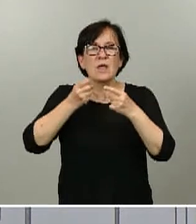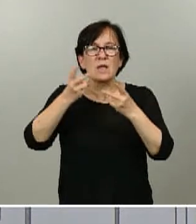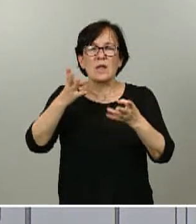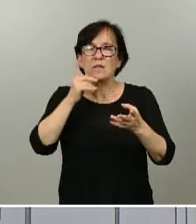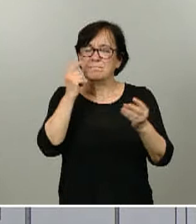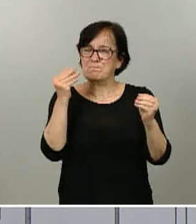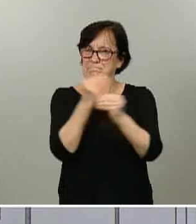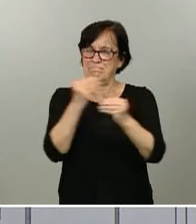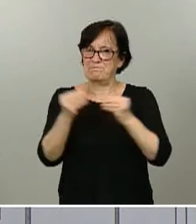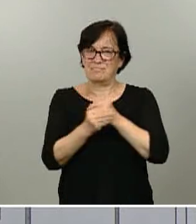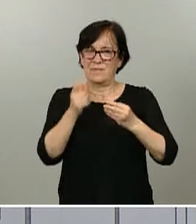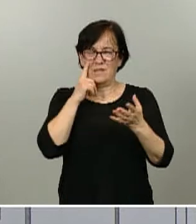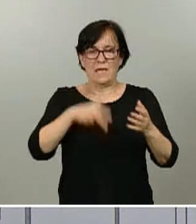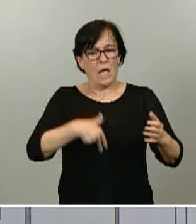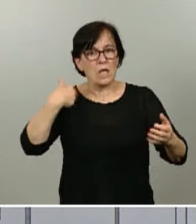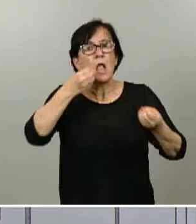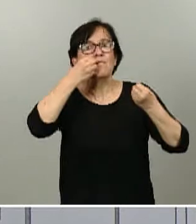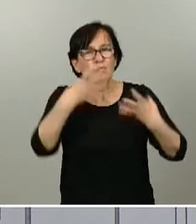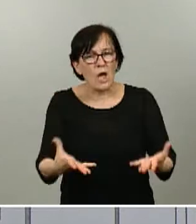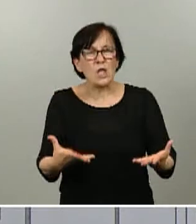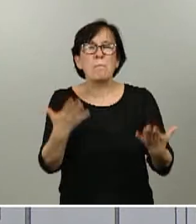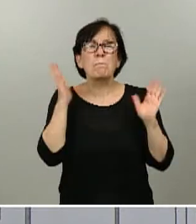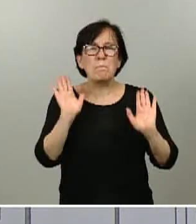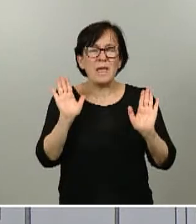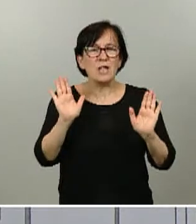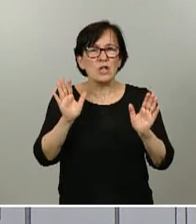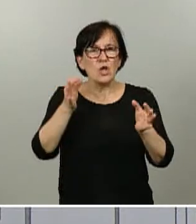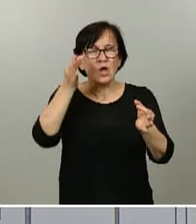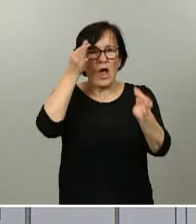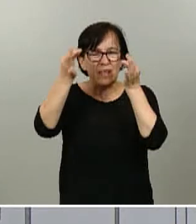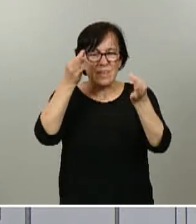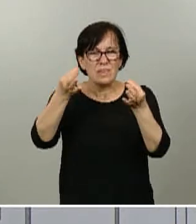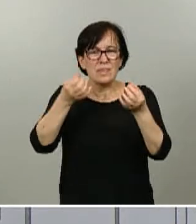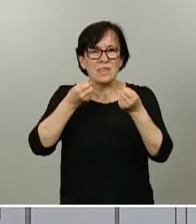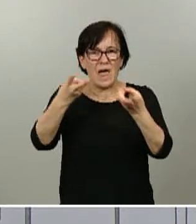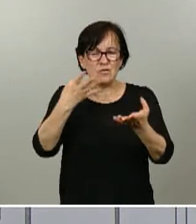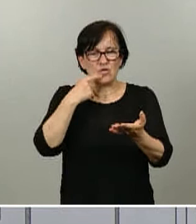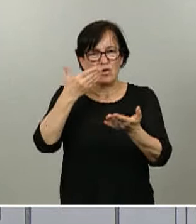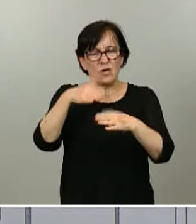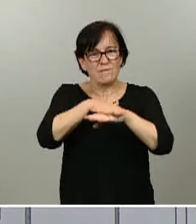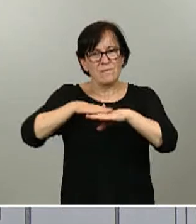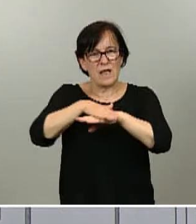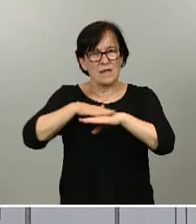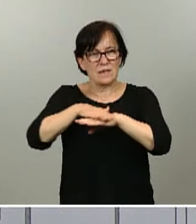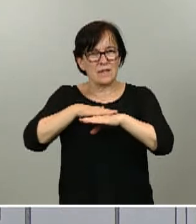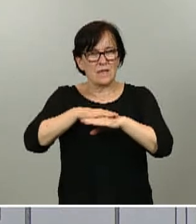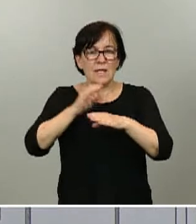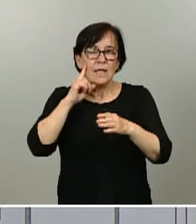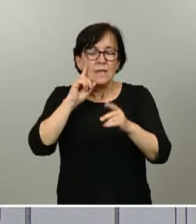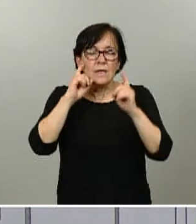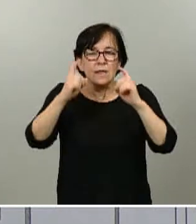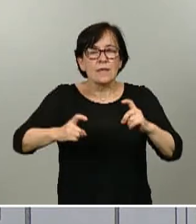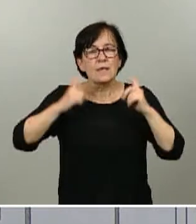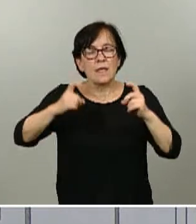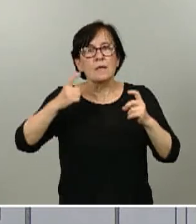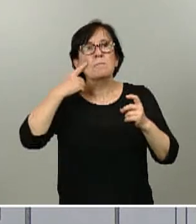Los datos en general son buenos, pero sí que es cierto que los datos básicos que estamos valorando hay que tratar de validarlos de la